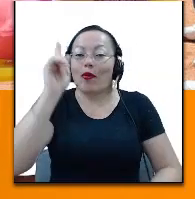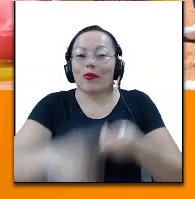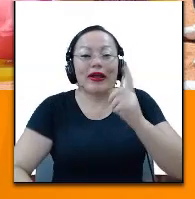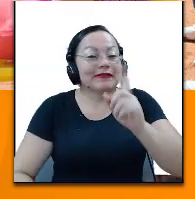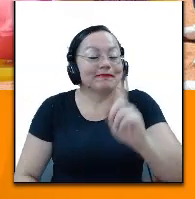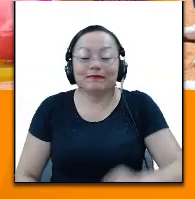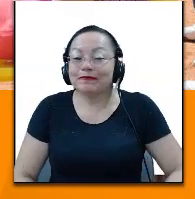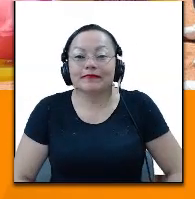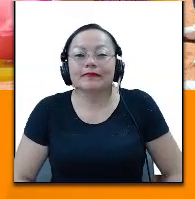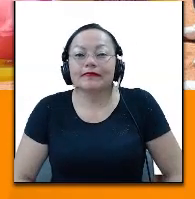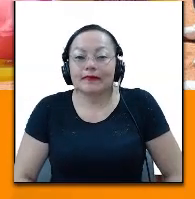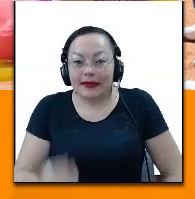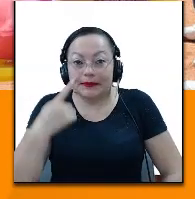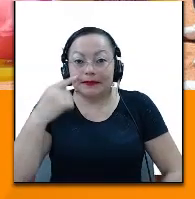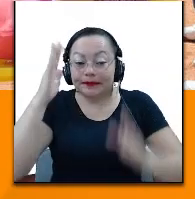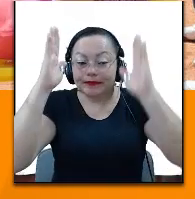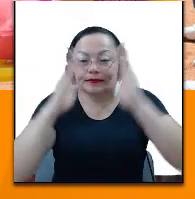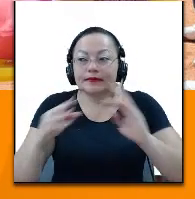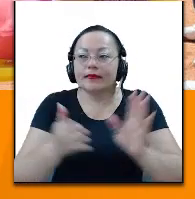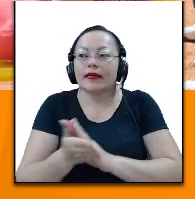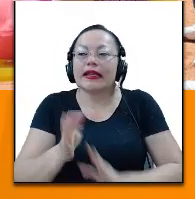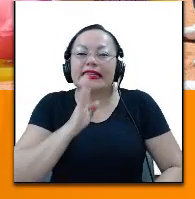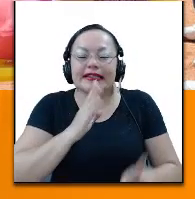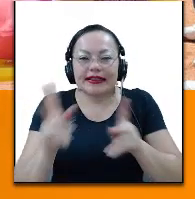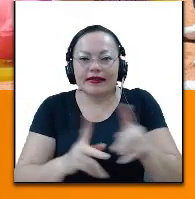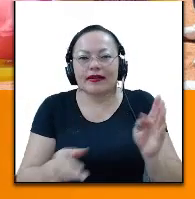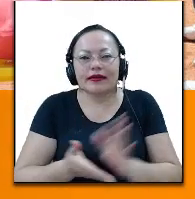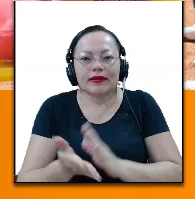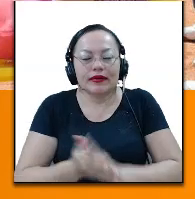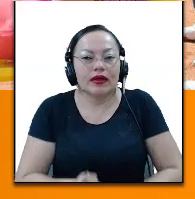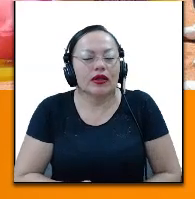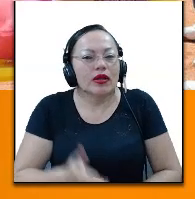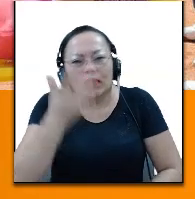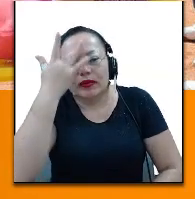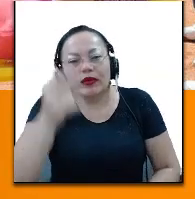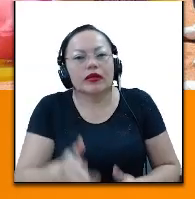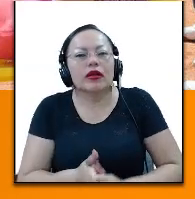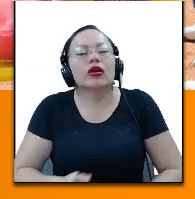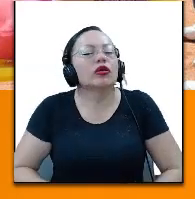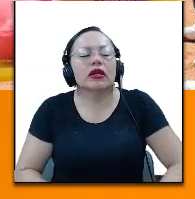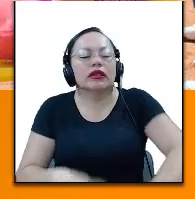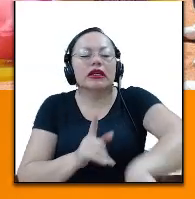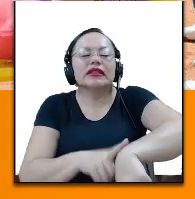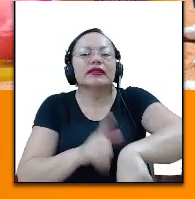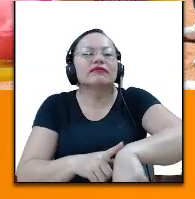bien, personas que se encuentren en este rango de edad por un periodo de máximo